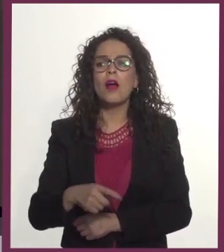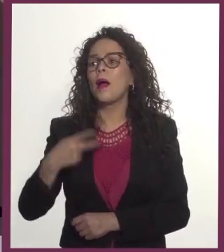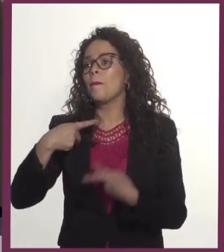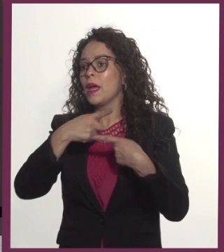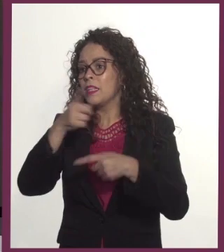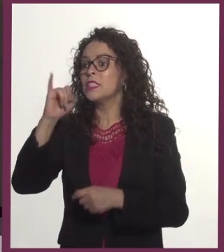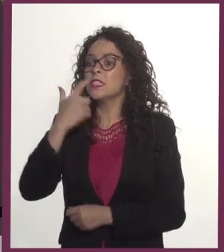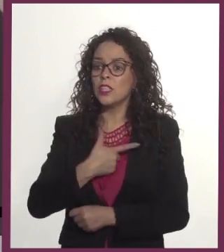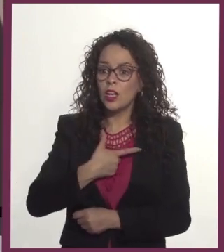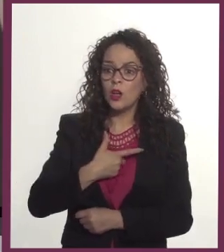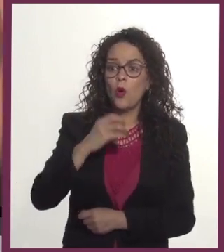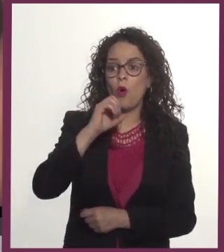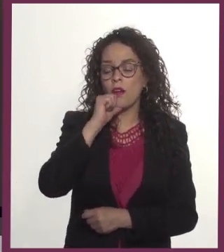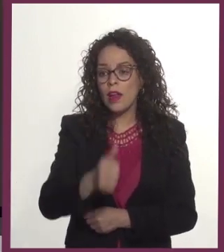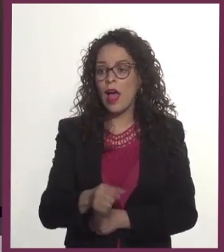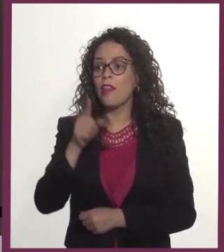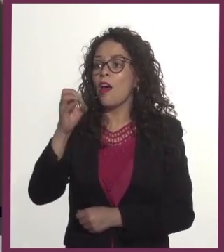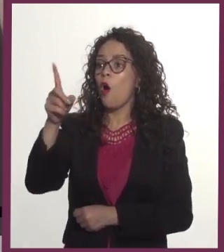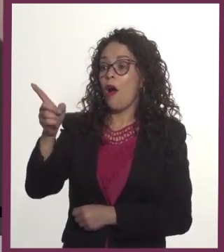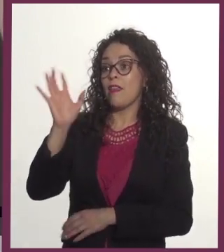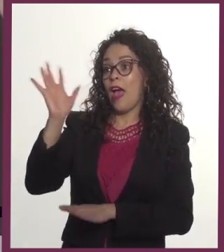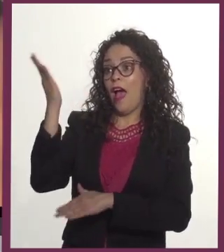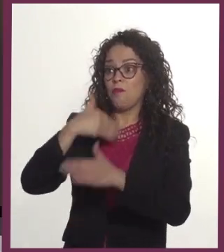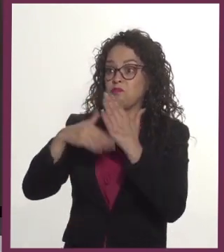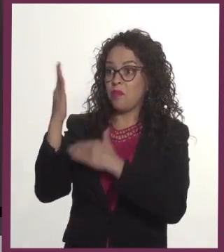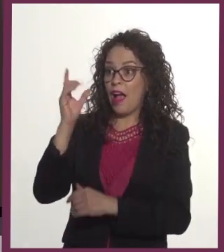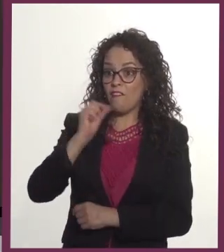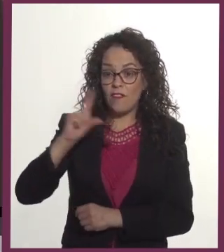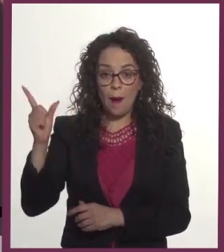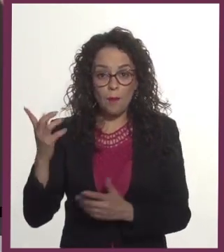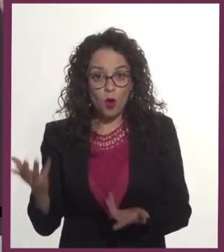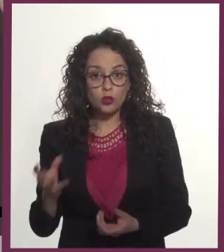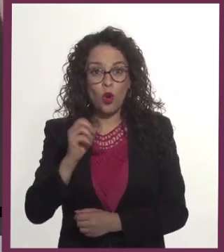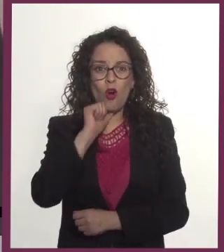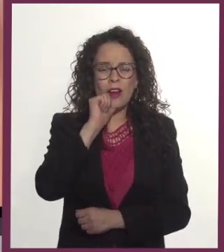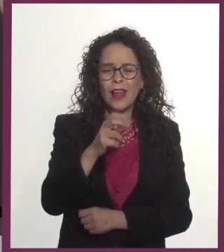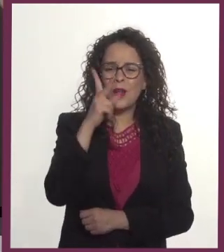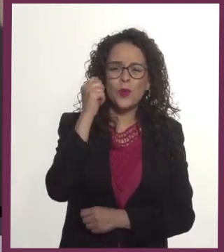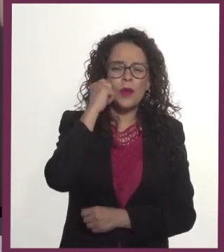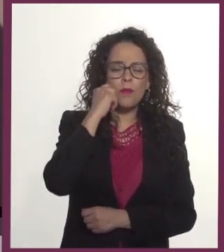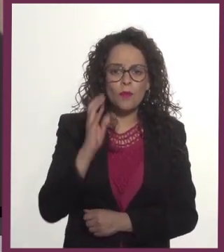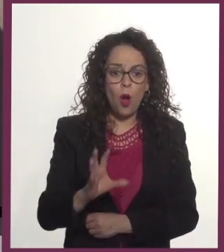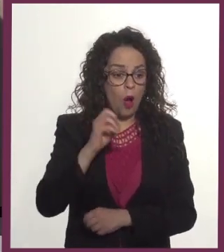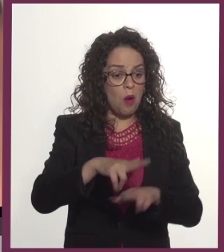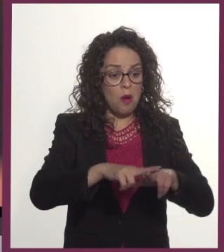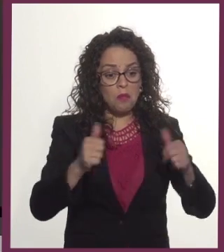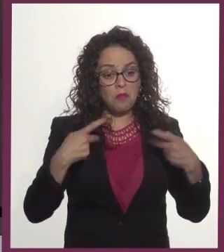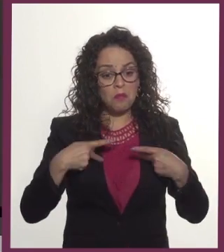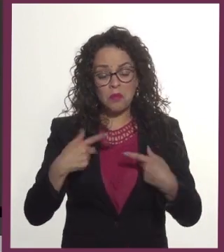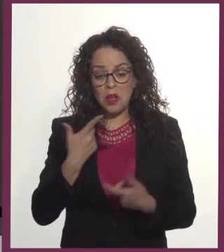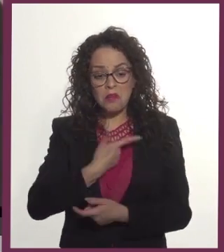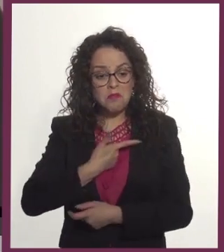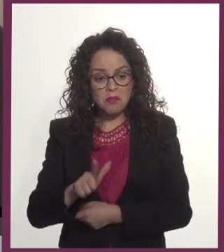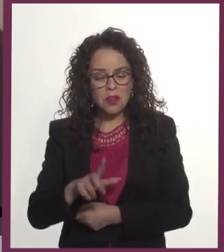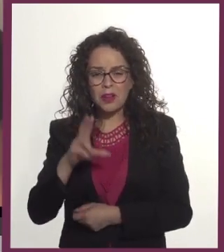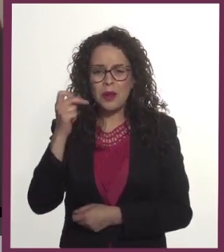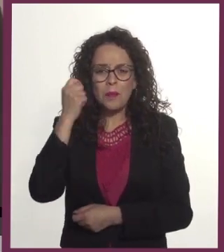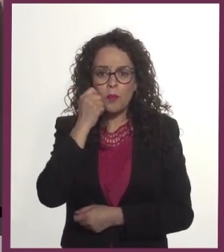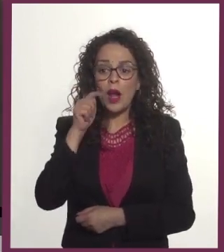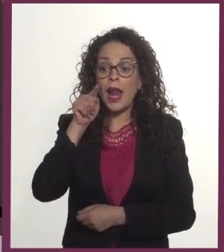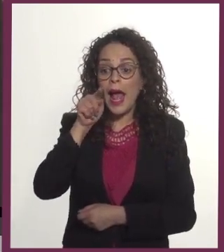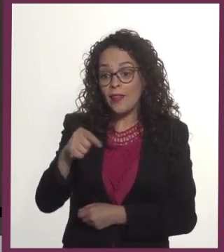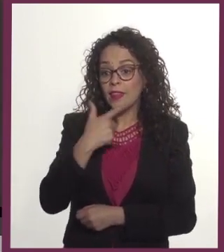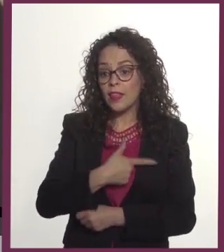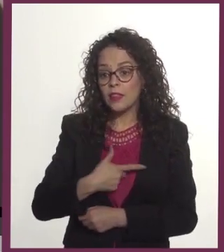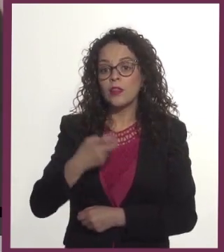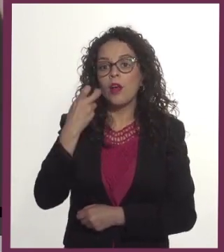después es lo de menos. Si funciona, si le gusta a los demás, si te haces famoso y millonario haciendo las rimas, eso no importa. Si a nadie le